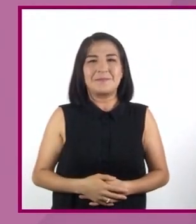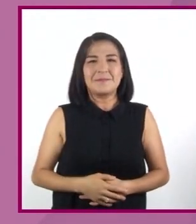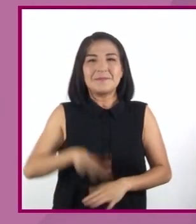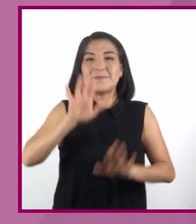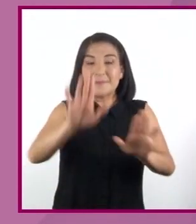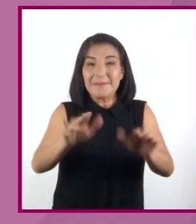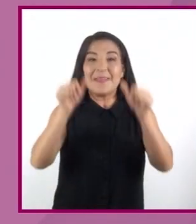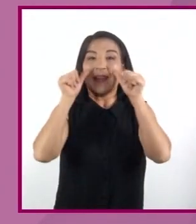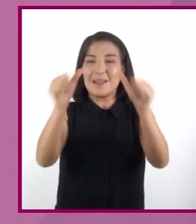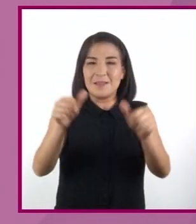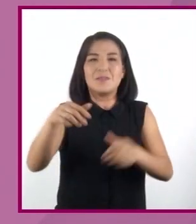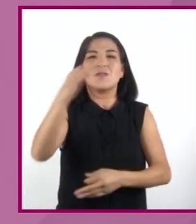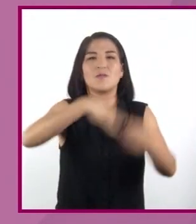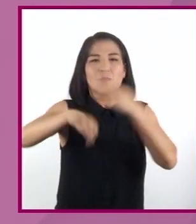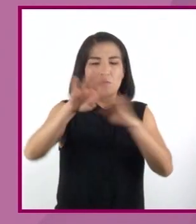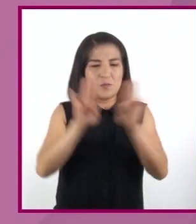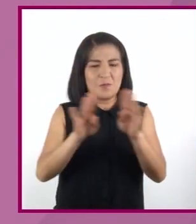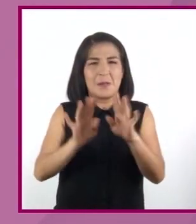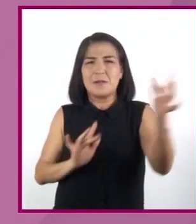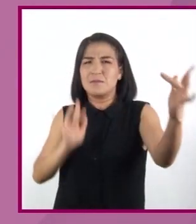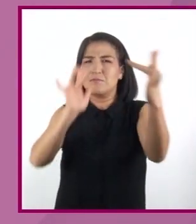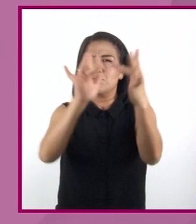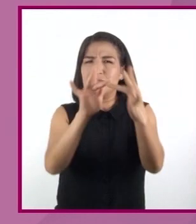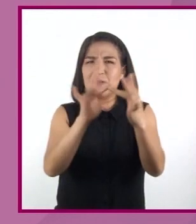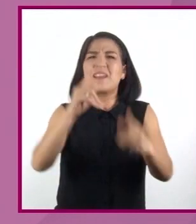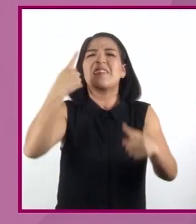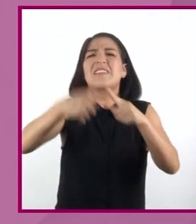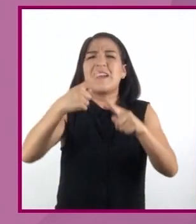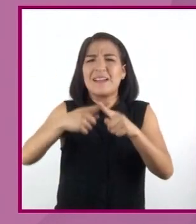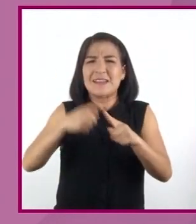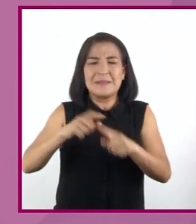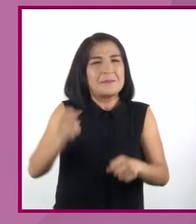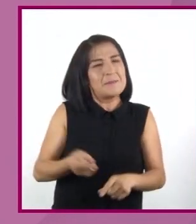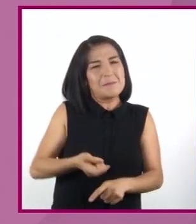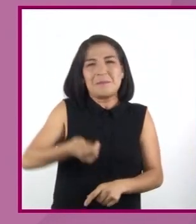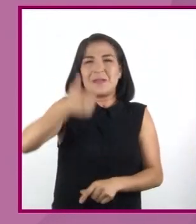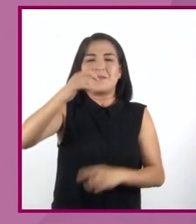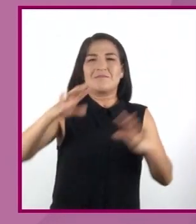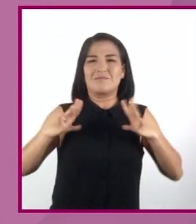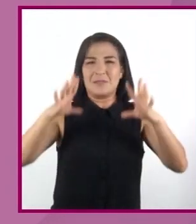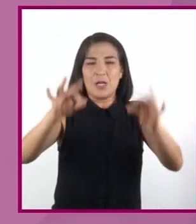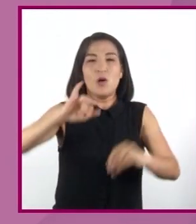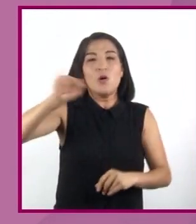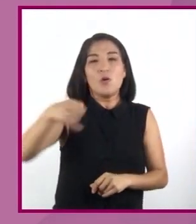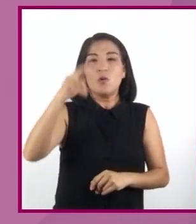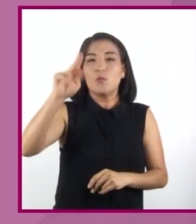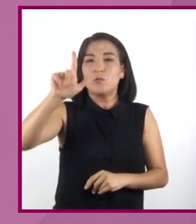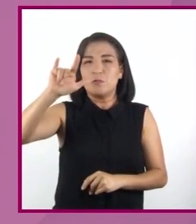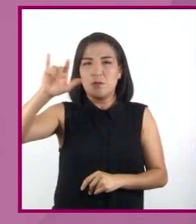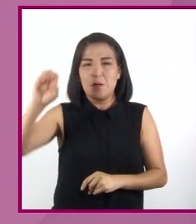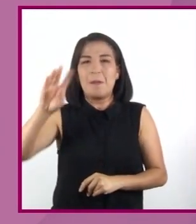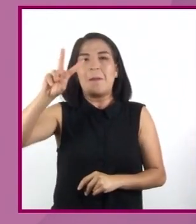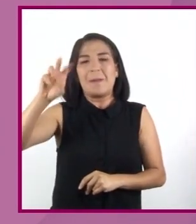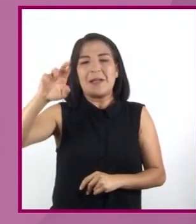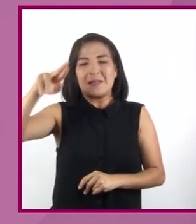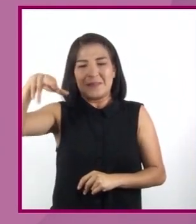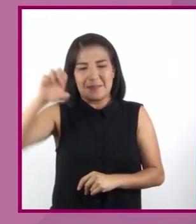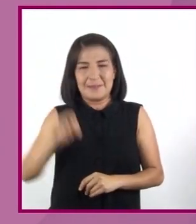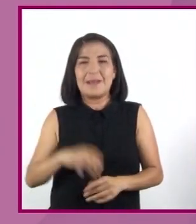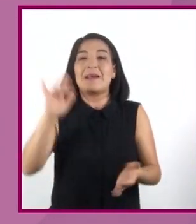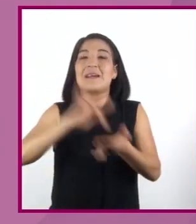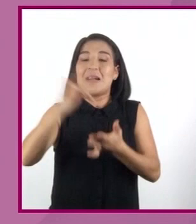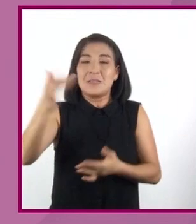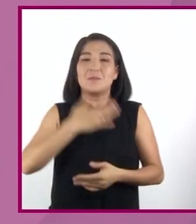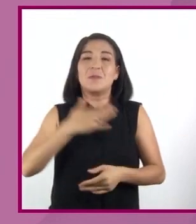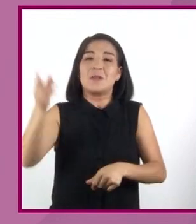¡Atención! Tenemos un enlace con uno de los precursores de este subgénero, Julio Verne. Buenos días.